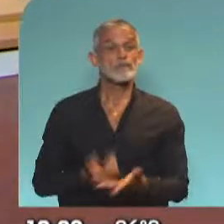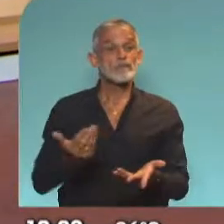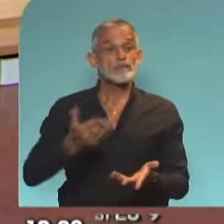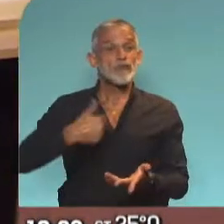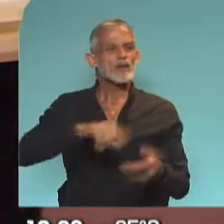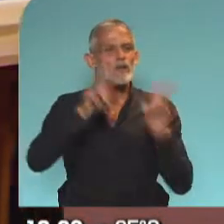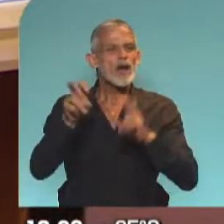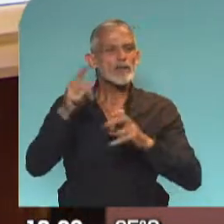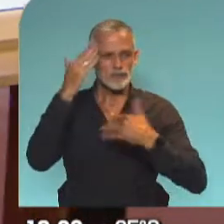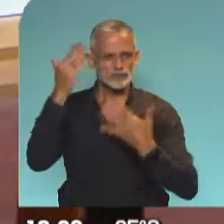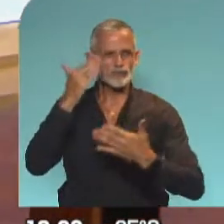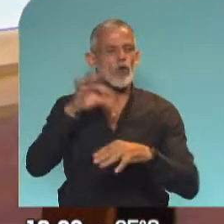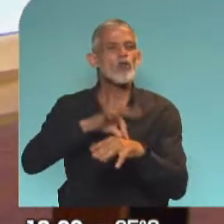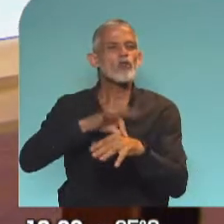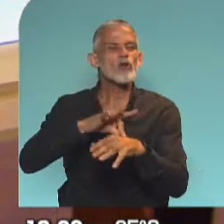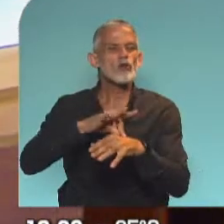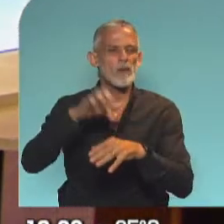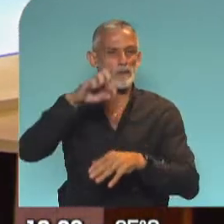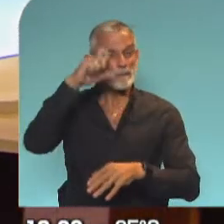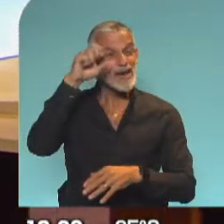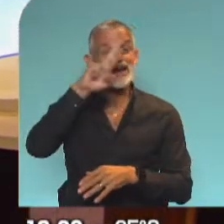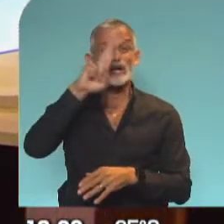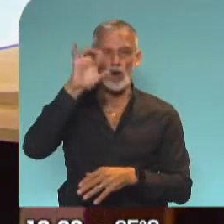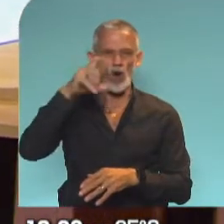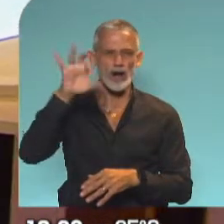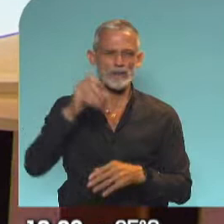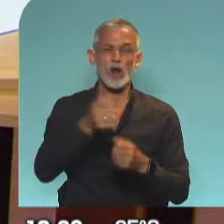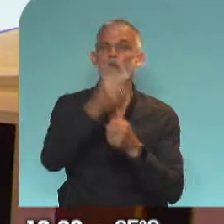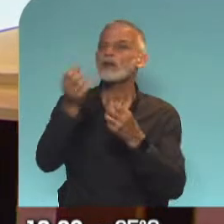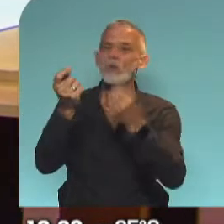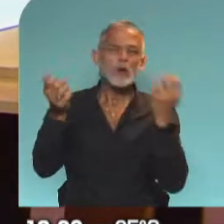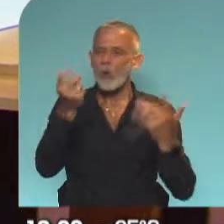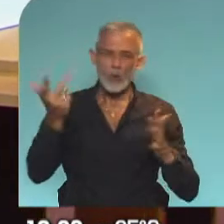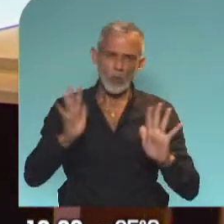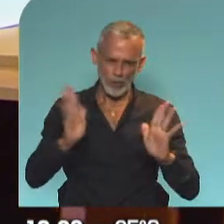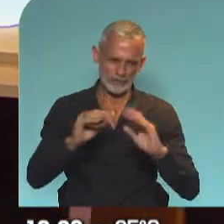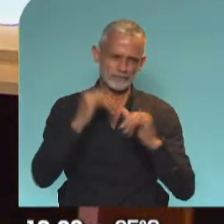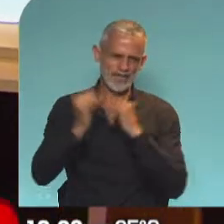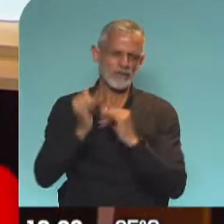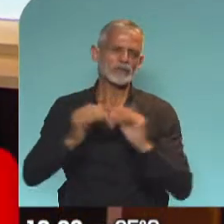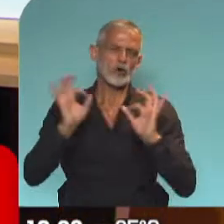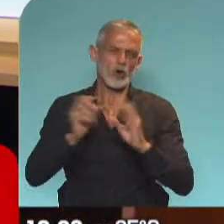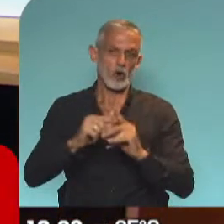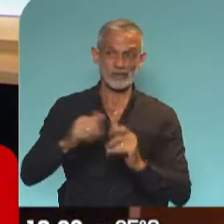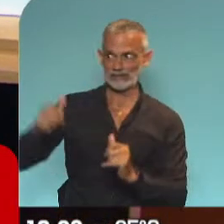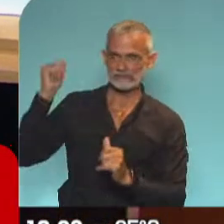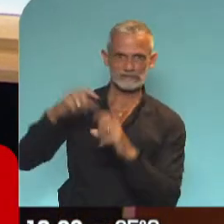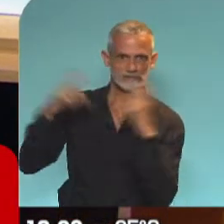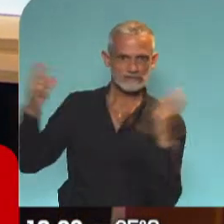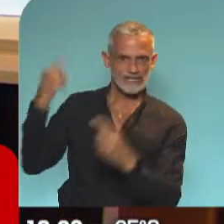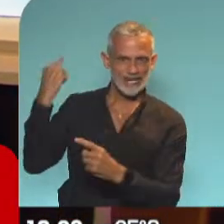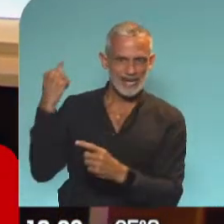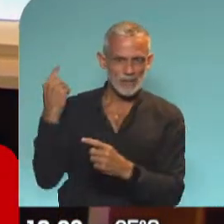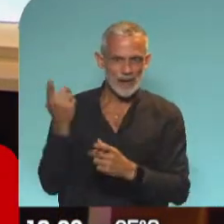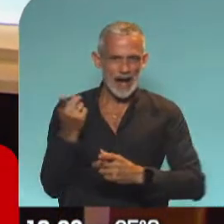Y nosotros vamos a saludar al doctor Perrone para procesar estos números. Exactamente, para procesar los números y también la imagen que tenemos a nuestra espalda, que es lo que hemos visto a lo